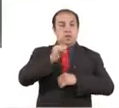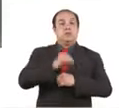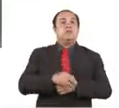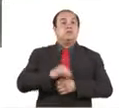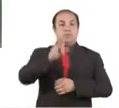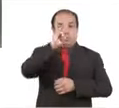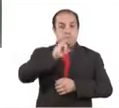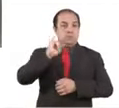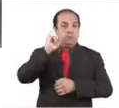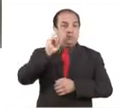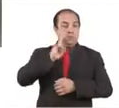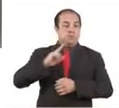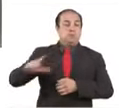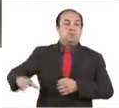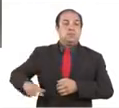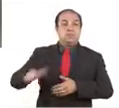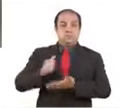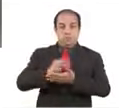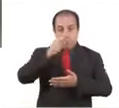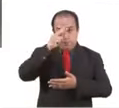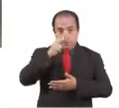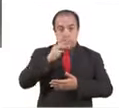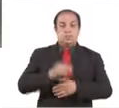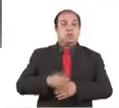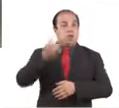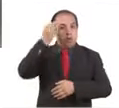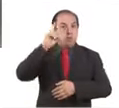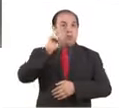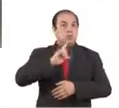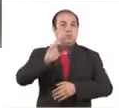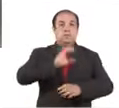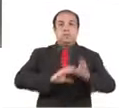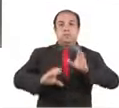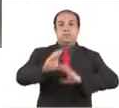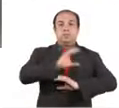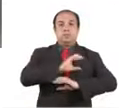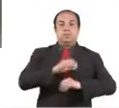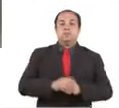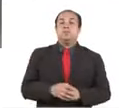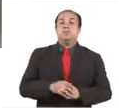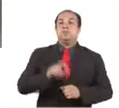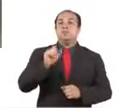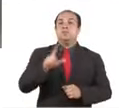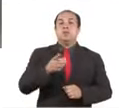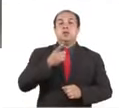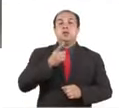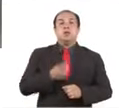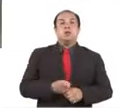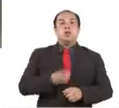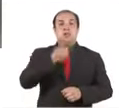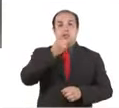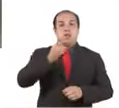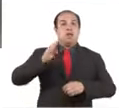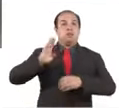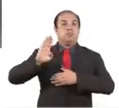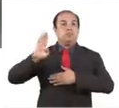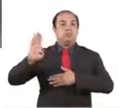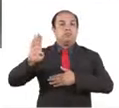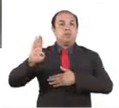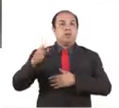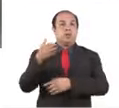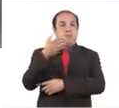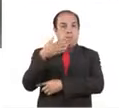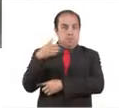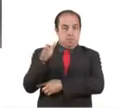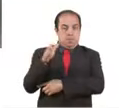de la Ciudad de México, doctora Claudia Sheinbaum Pardo, quien además dirigirá la jura de bandera y toma de